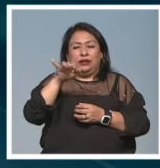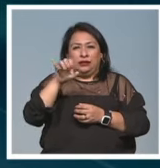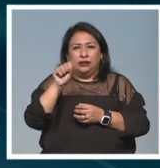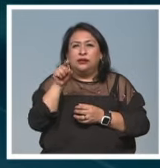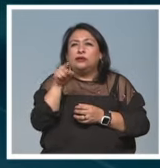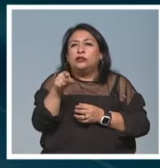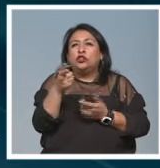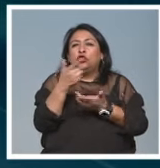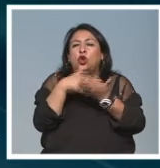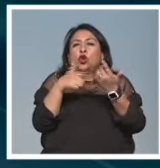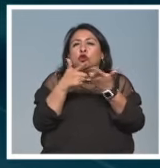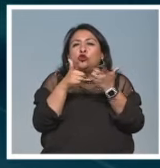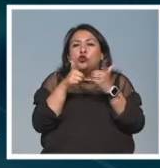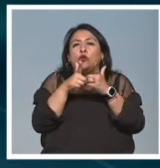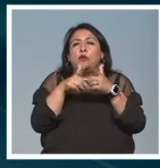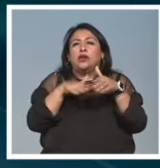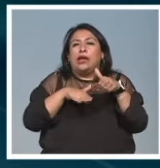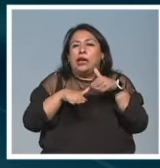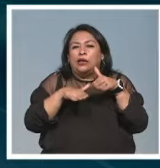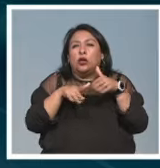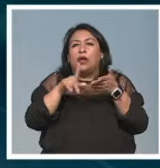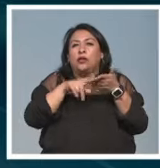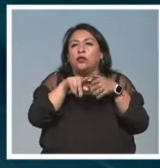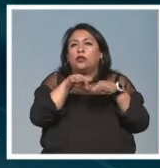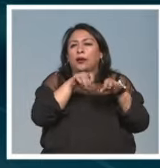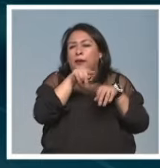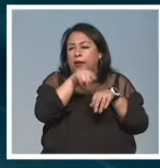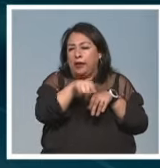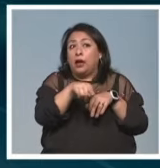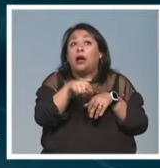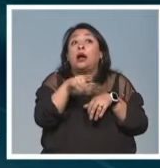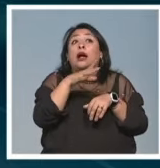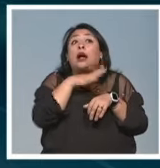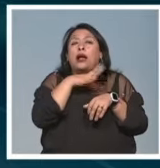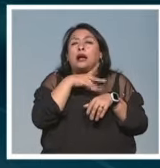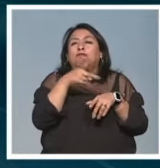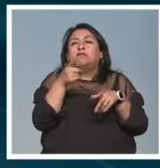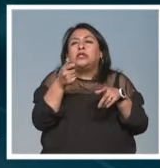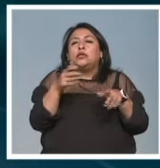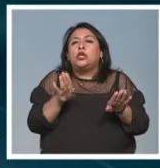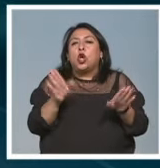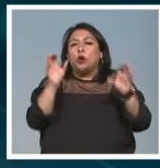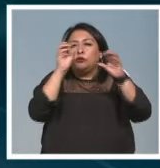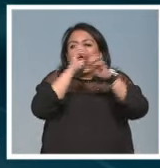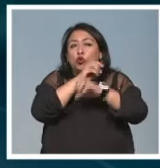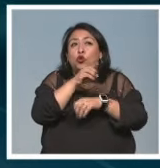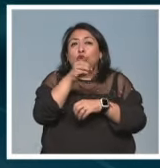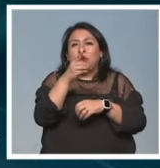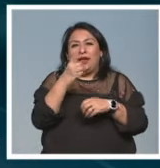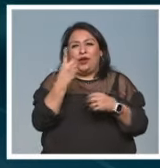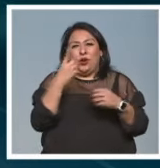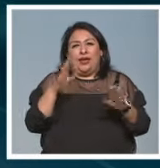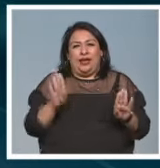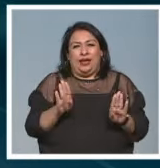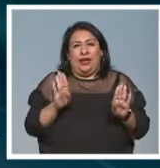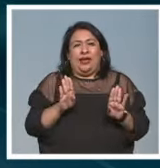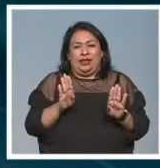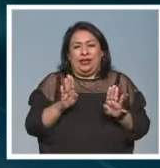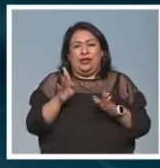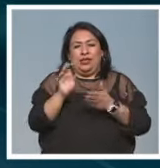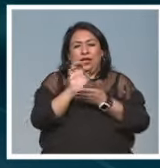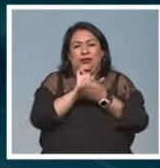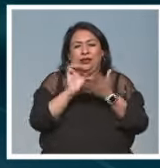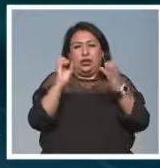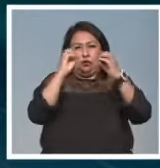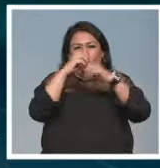son todos los grupos electrónicos que están trabajando en este momento y que tienen este corte oscuro. Una de las características de nuestra escena